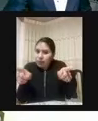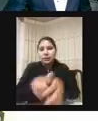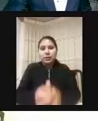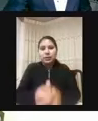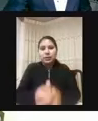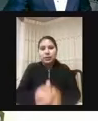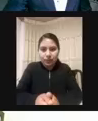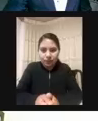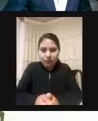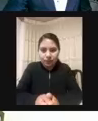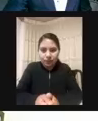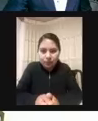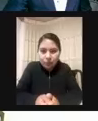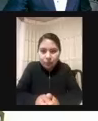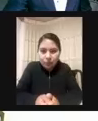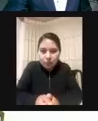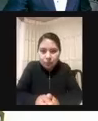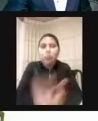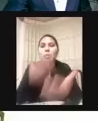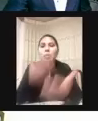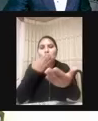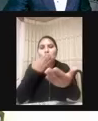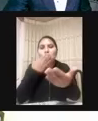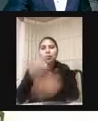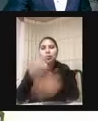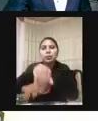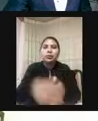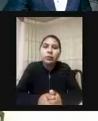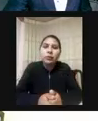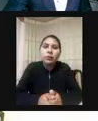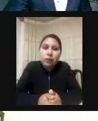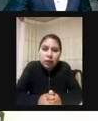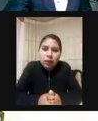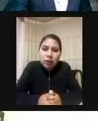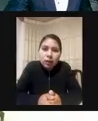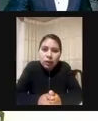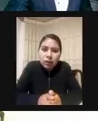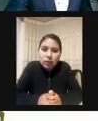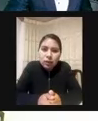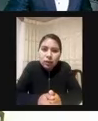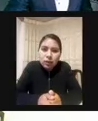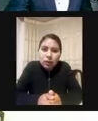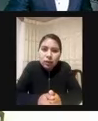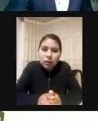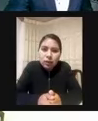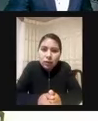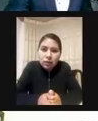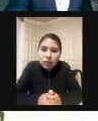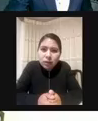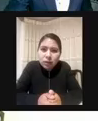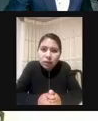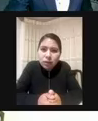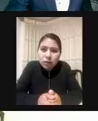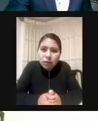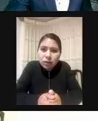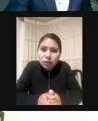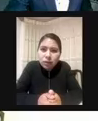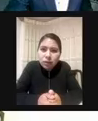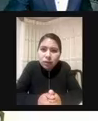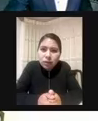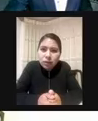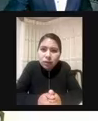Buenas noches. Bueno, la técnica de cepillado, en realidad existen diferentes tipos de cepillos, como se